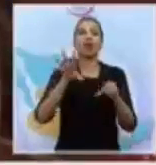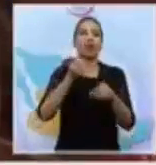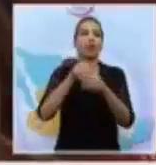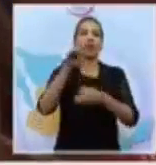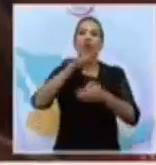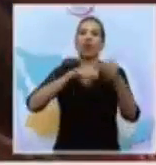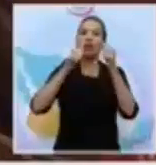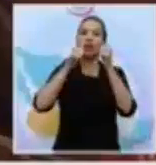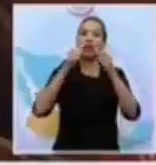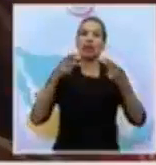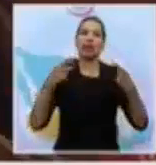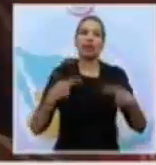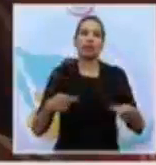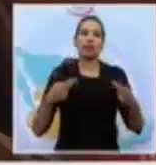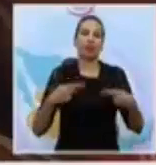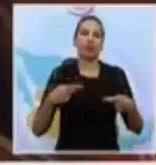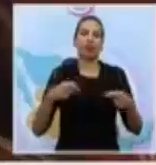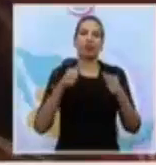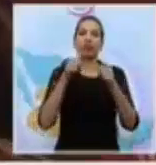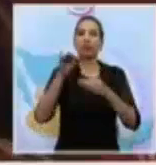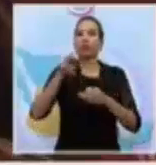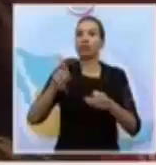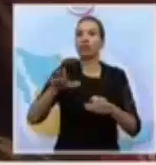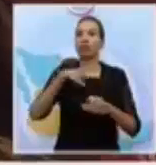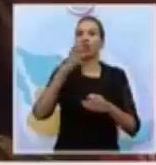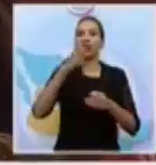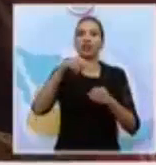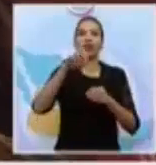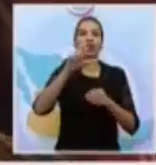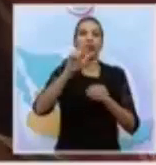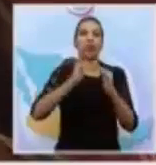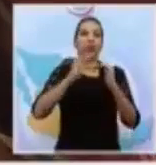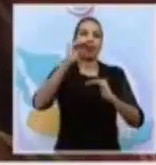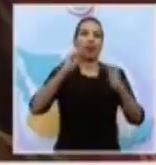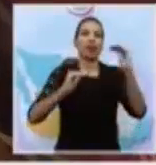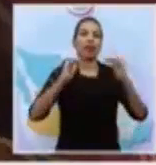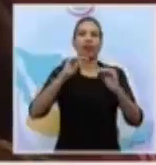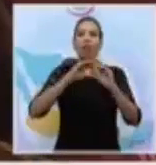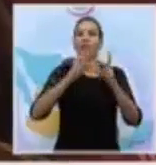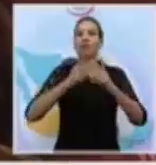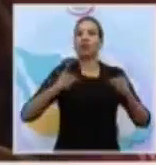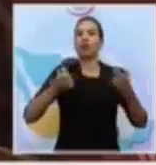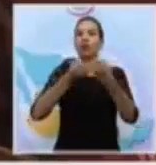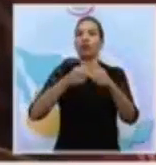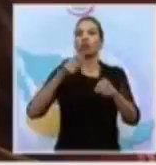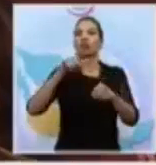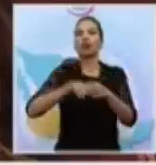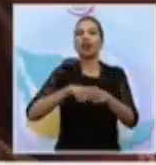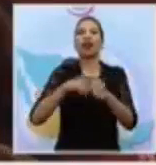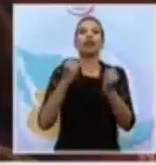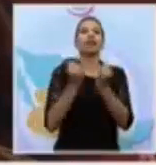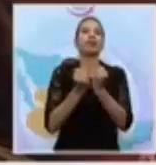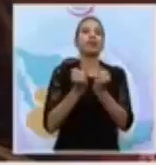la población con un modelo nuevo y que este modelo ya no afecte en el desarrollo social y en el